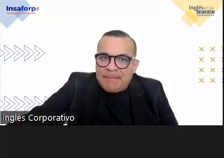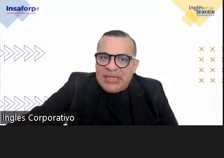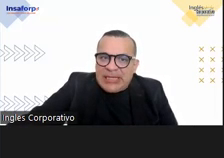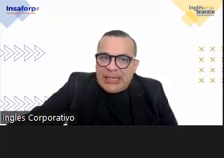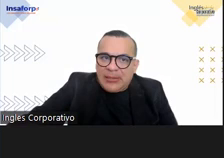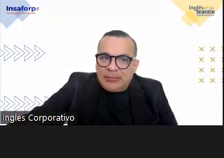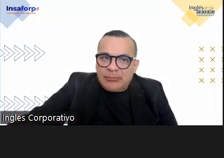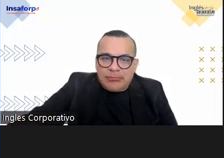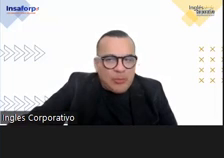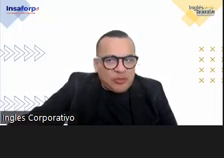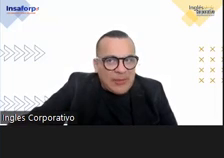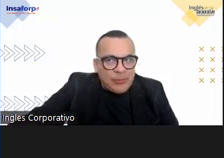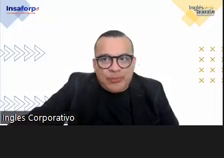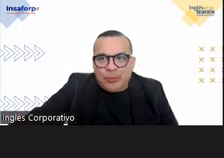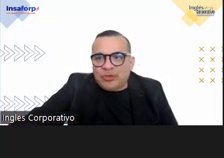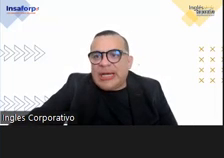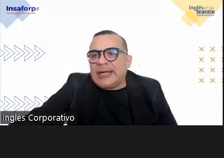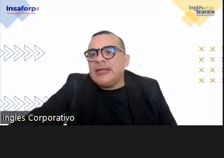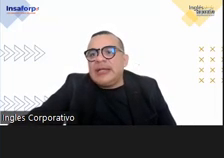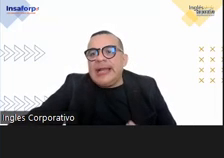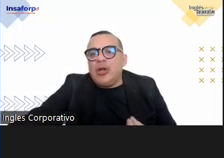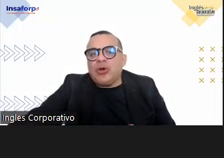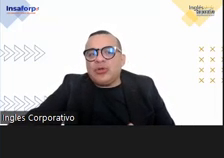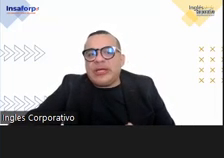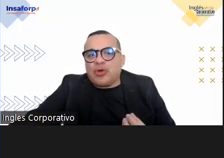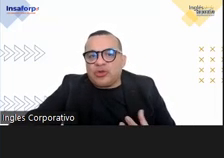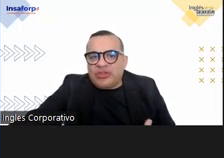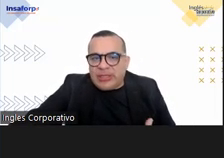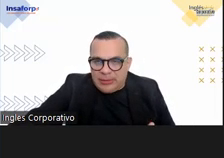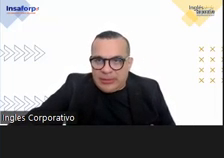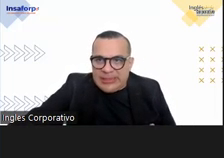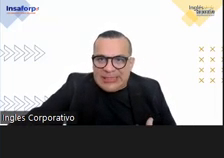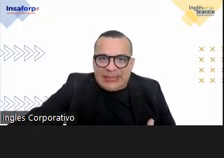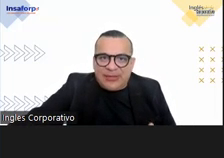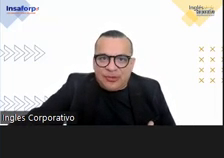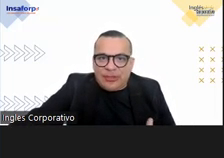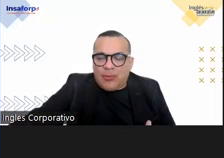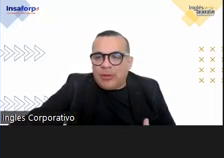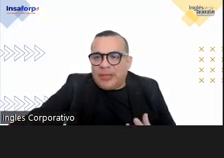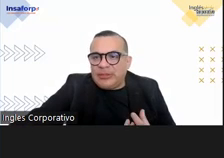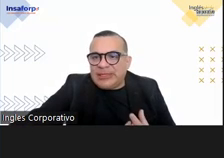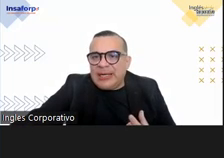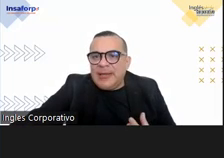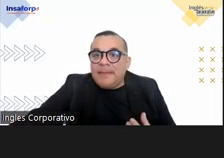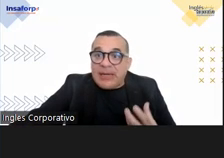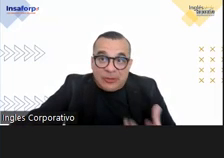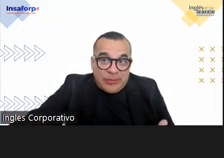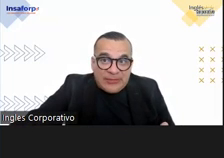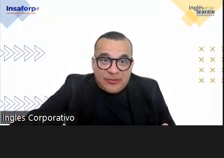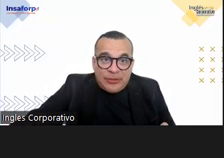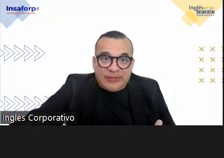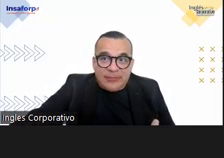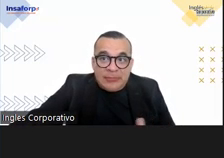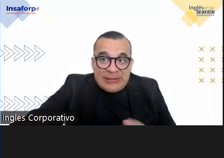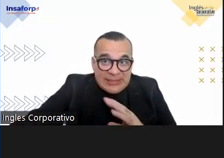herramienta vital. Vamos a buscar el logro de conocer esta integración del cuadro de mando integral para la